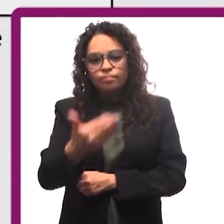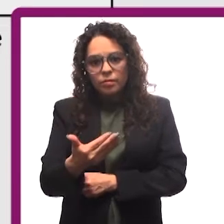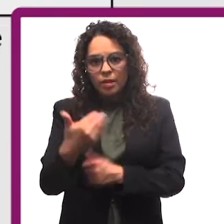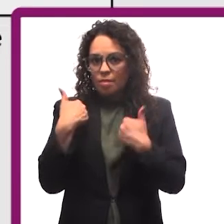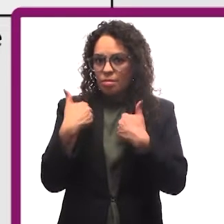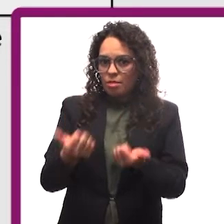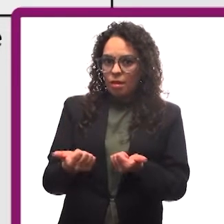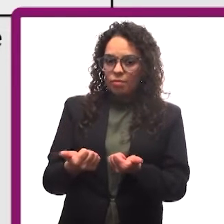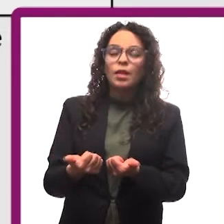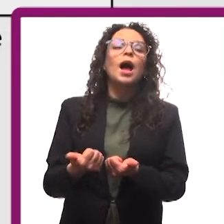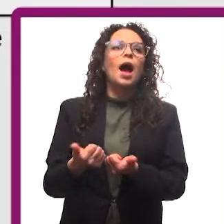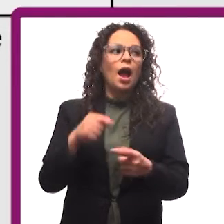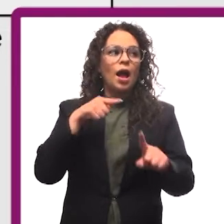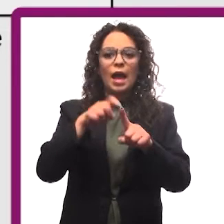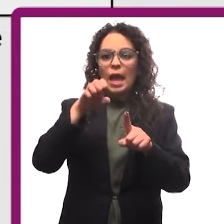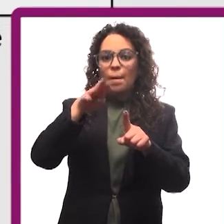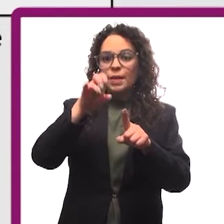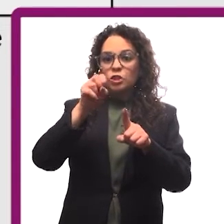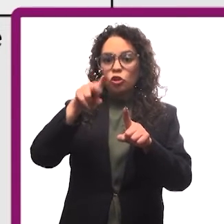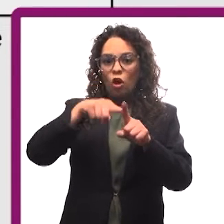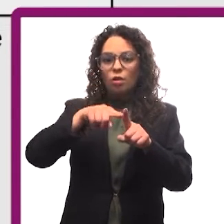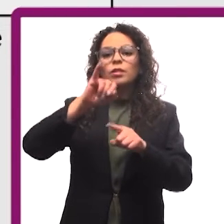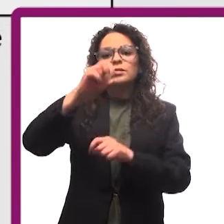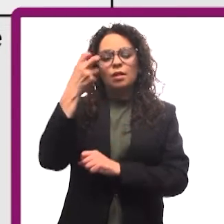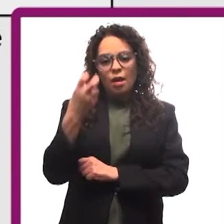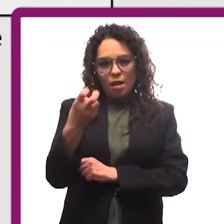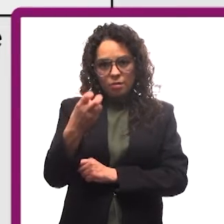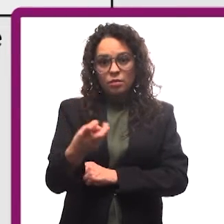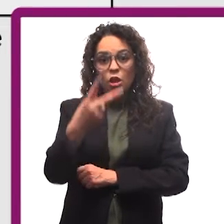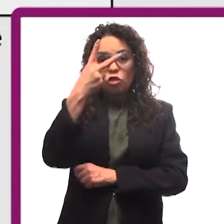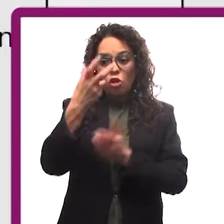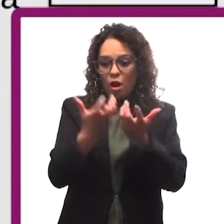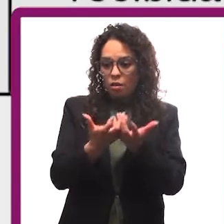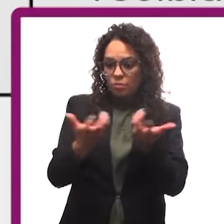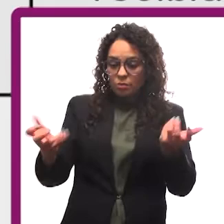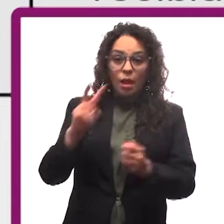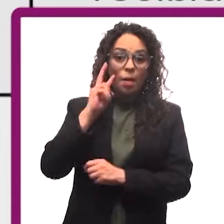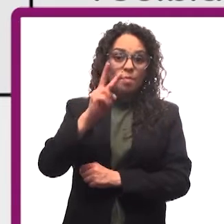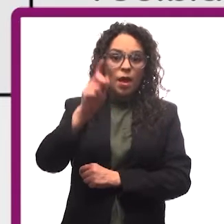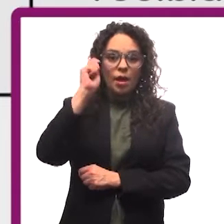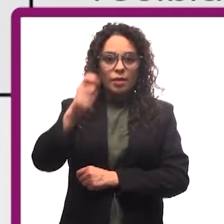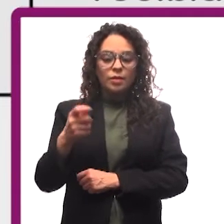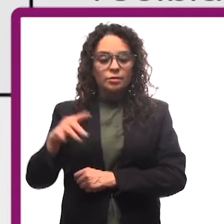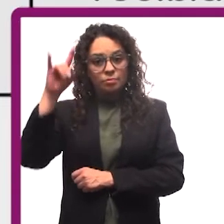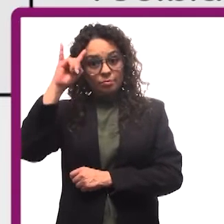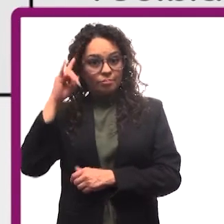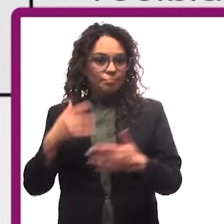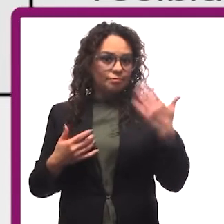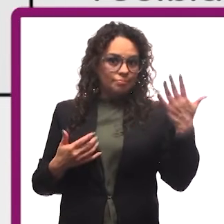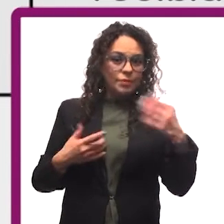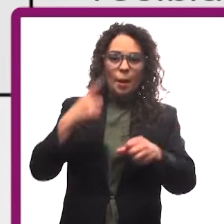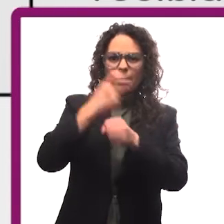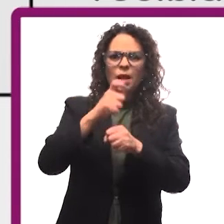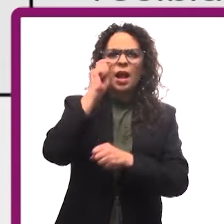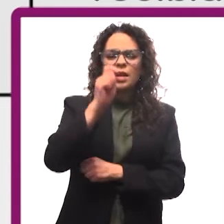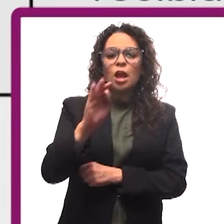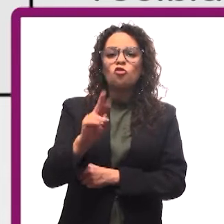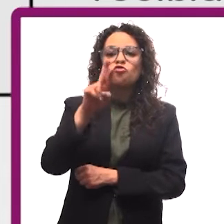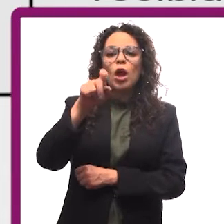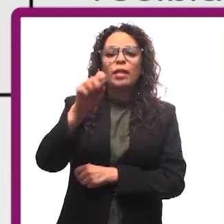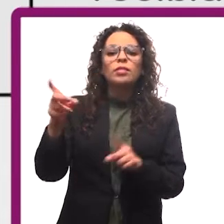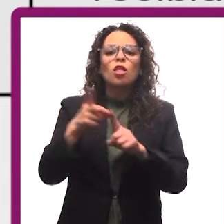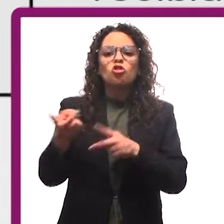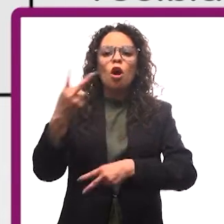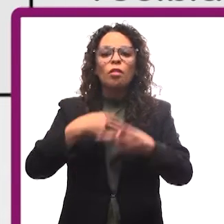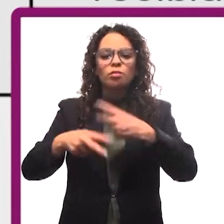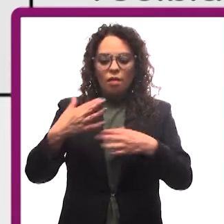Sí, Shannon y Weaver lo separaron en dos partes, que son las de la izquierda. La primera es la fuente, que es quien genera o de